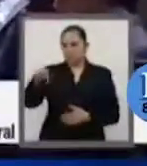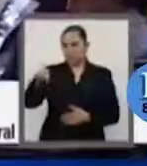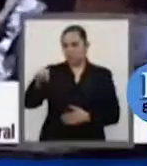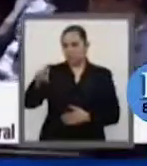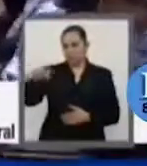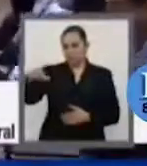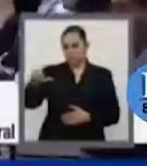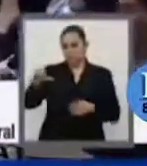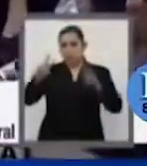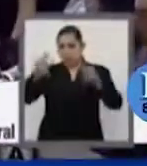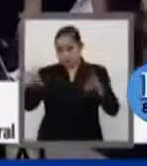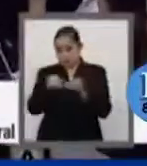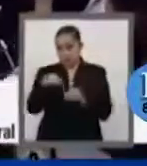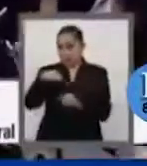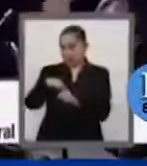un relajo, ¿no?